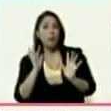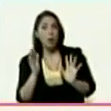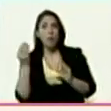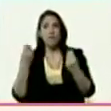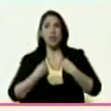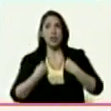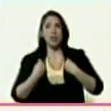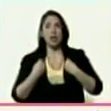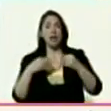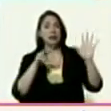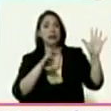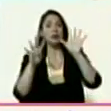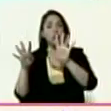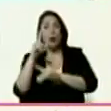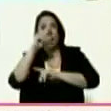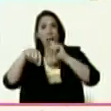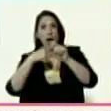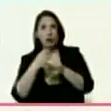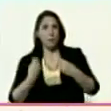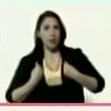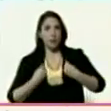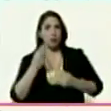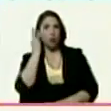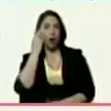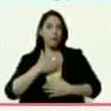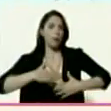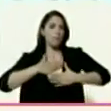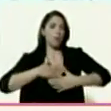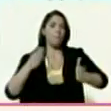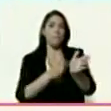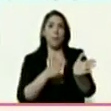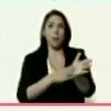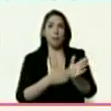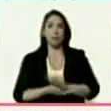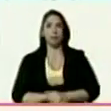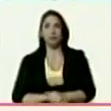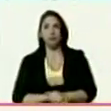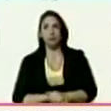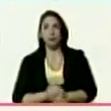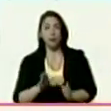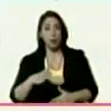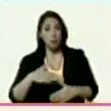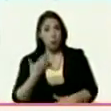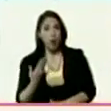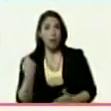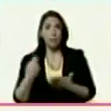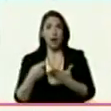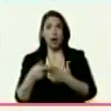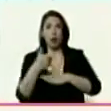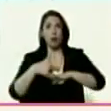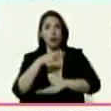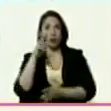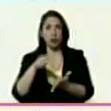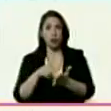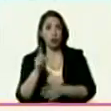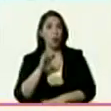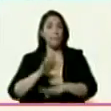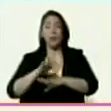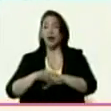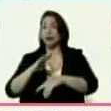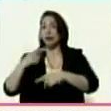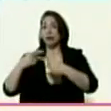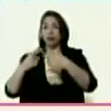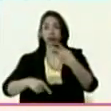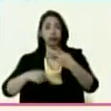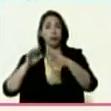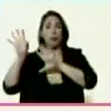hablando de 79 años para disfrutar de la pensión que puede ofrecerle el gobierno. Eso no ocurre en otros países. Aquí